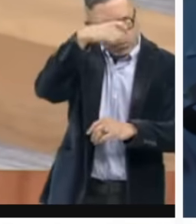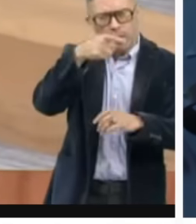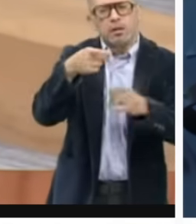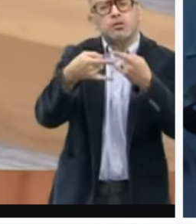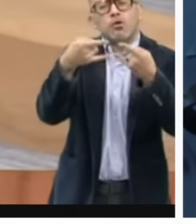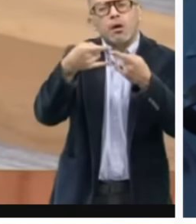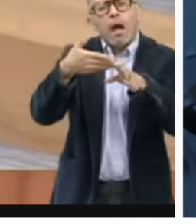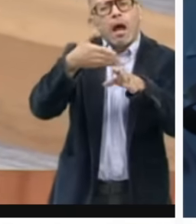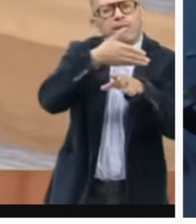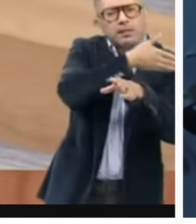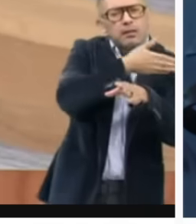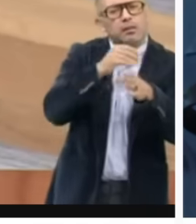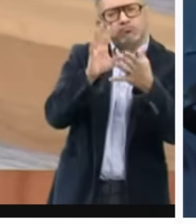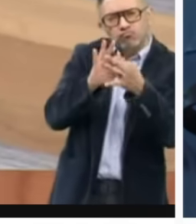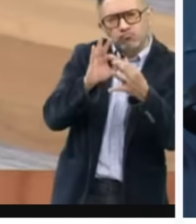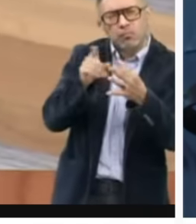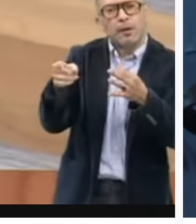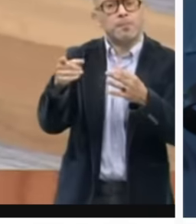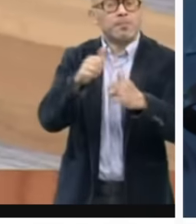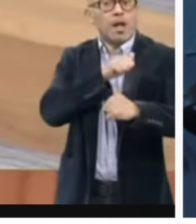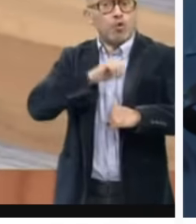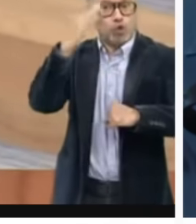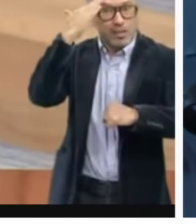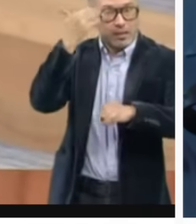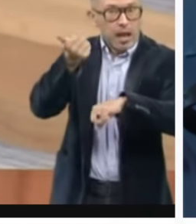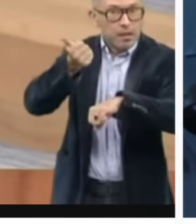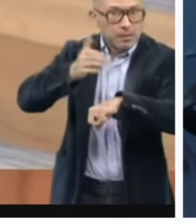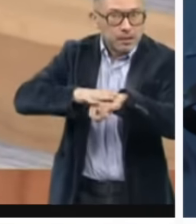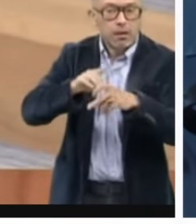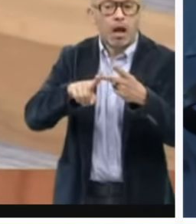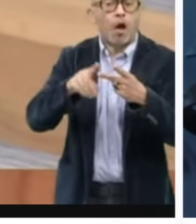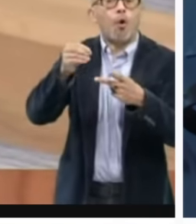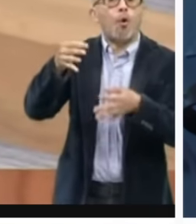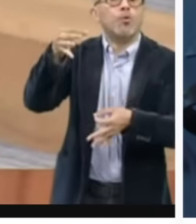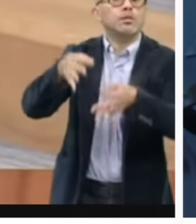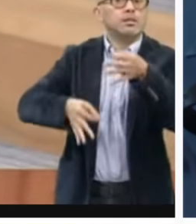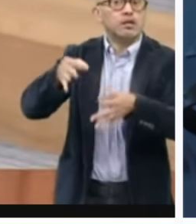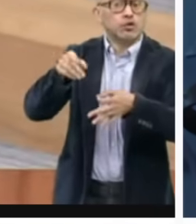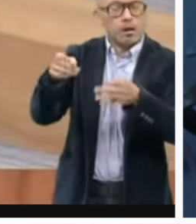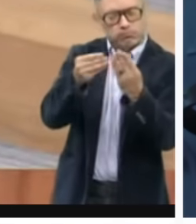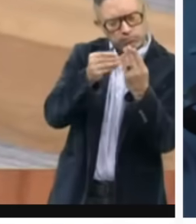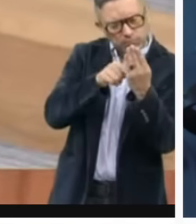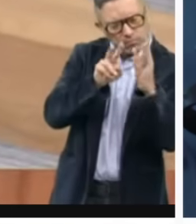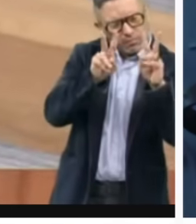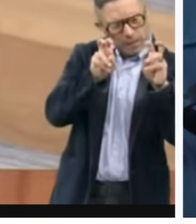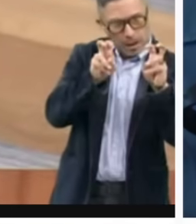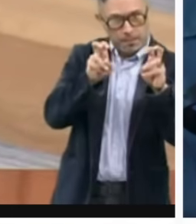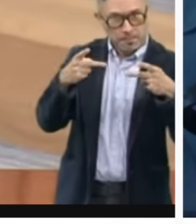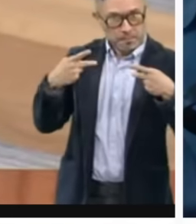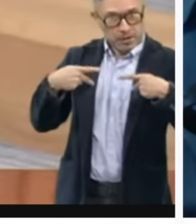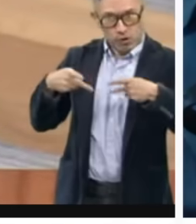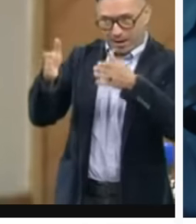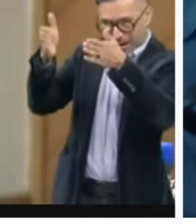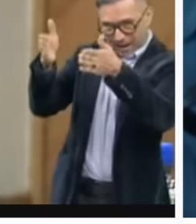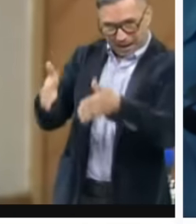considerandos que las autoridades administrativas o jurisdiccionales electorales ha valorado sobre un caso como